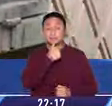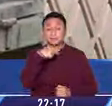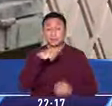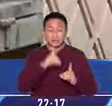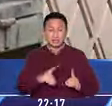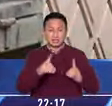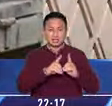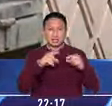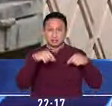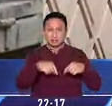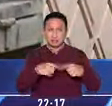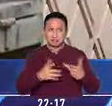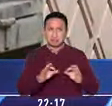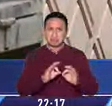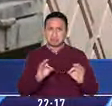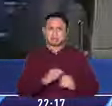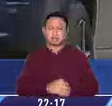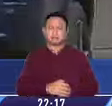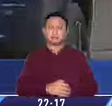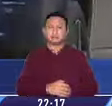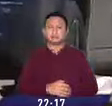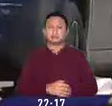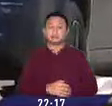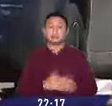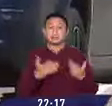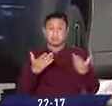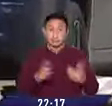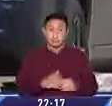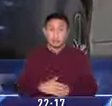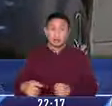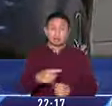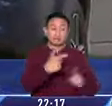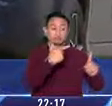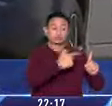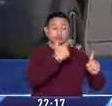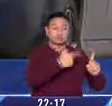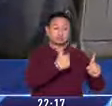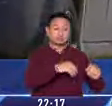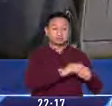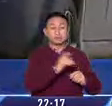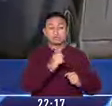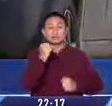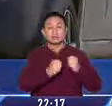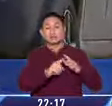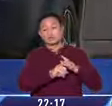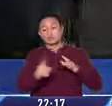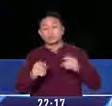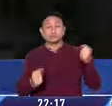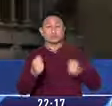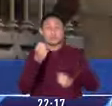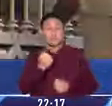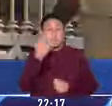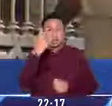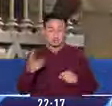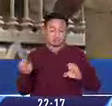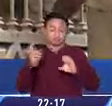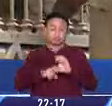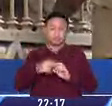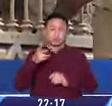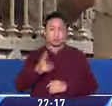dato específico de las heridas que tienen. Tras cumplir con su objetivo, los asesinos huyeron en un carro blanco. Agentes de